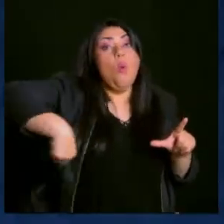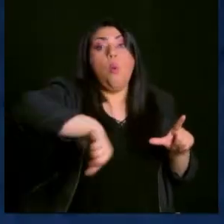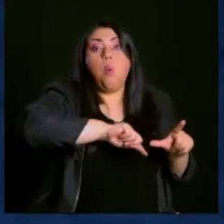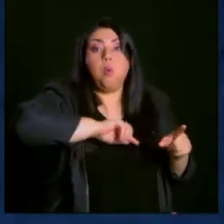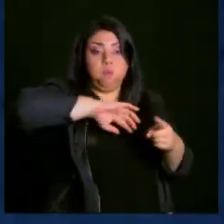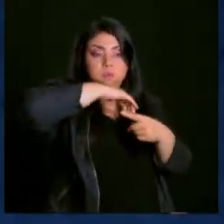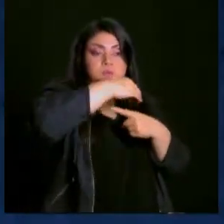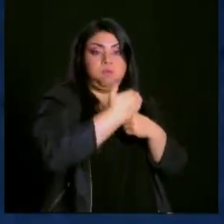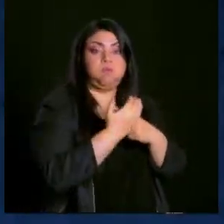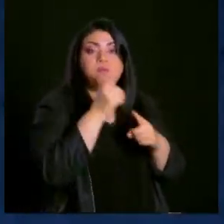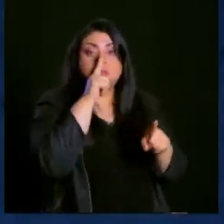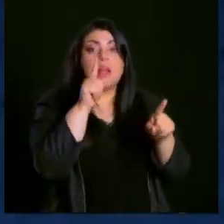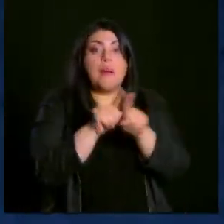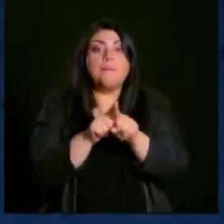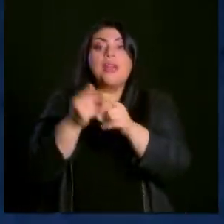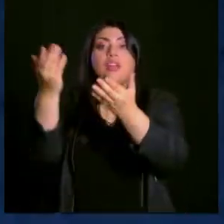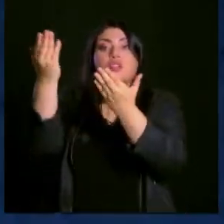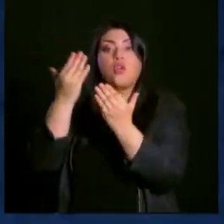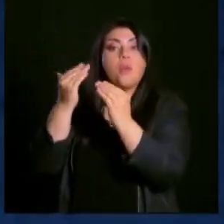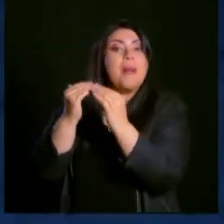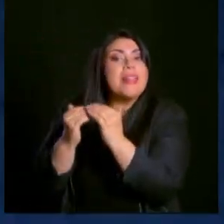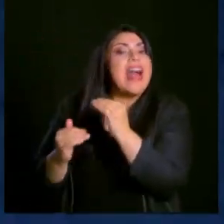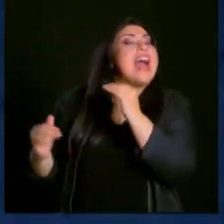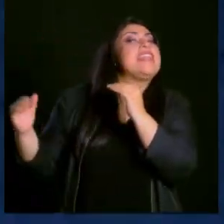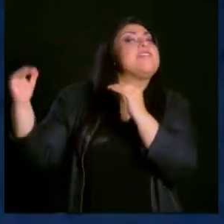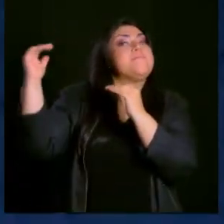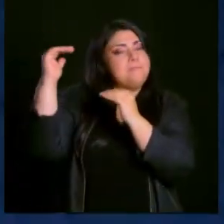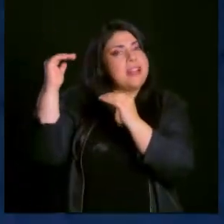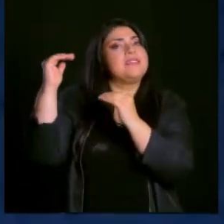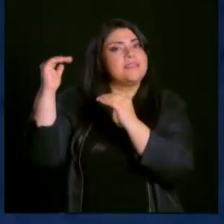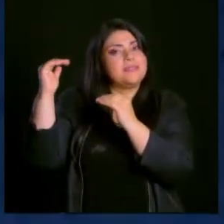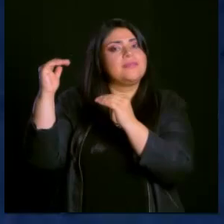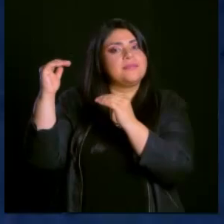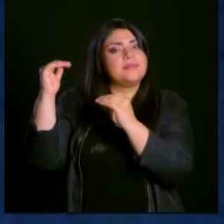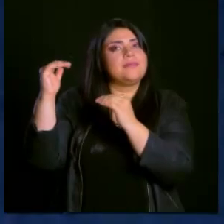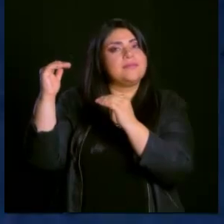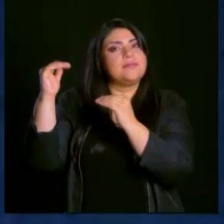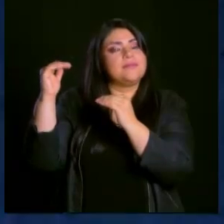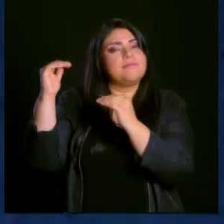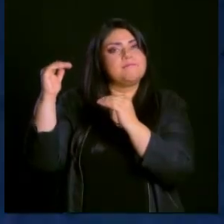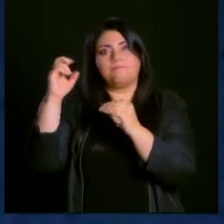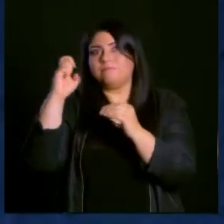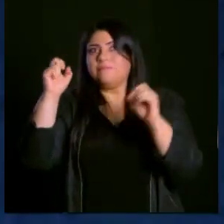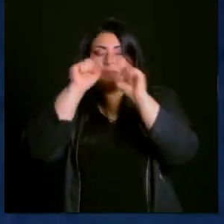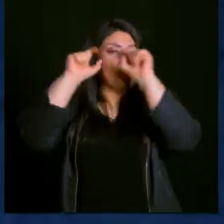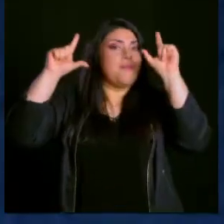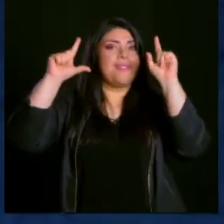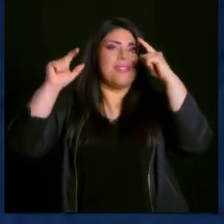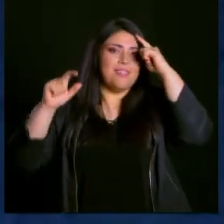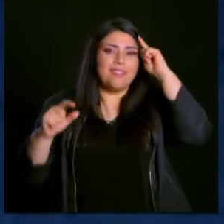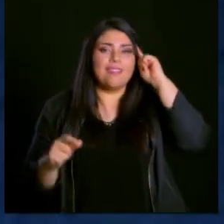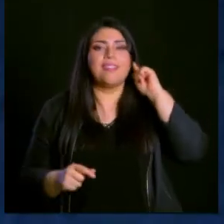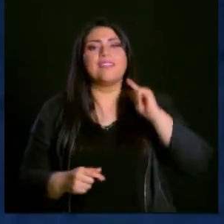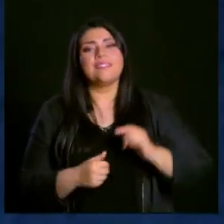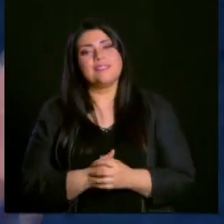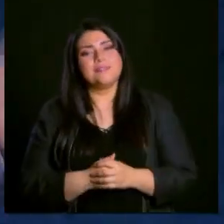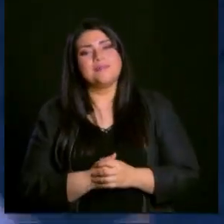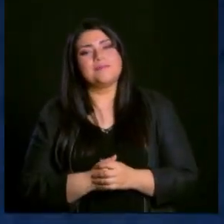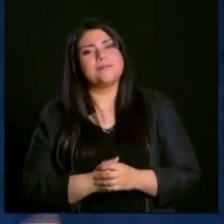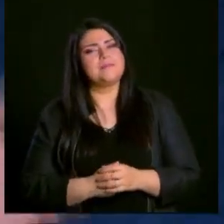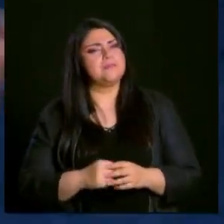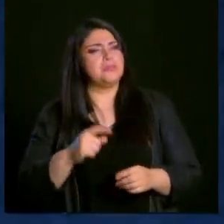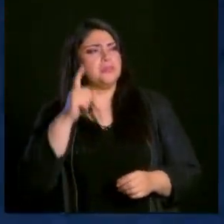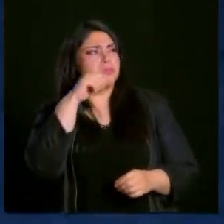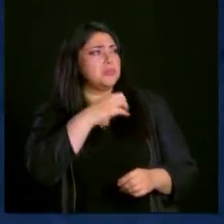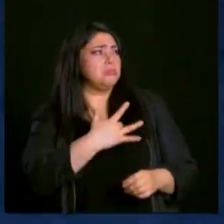necesidades Pero nos va a dar mucho más de lo que nosotros podamos imaginar esto es impresionante no te